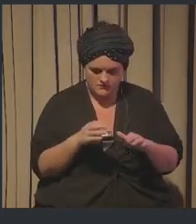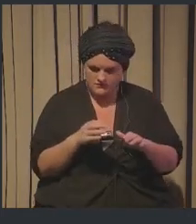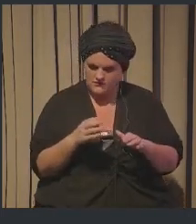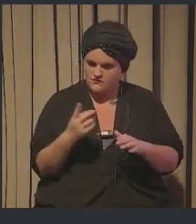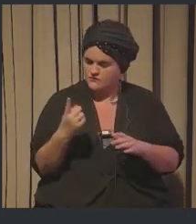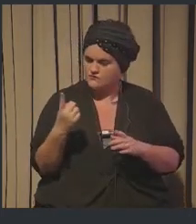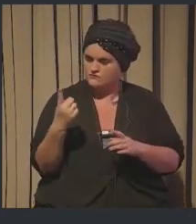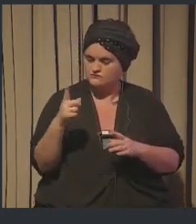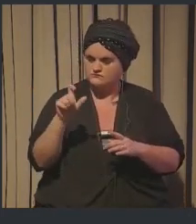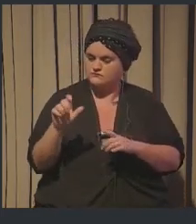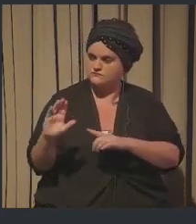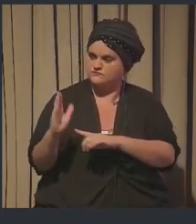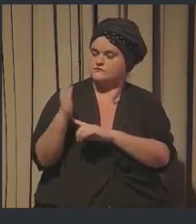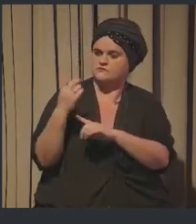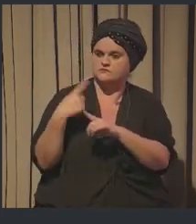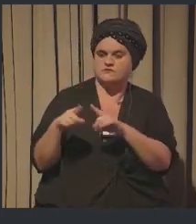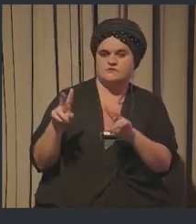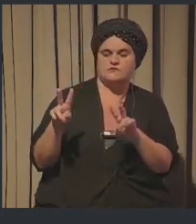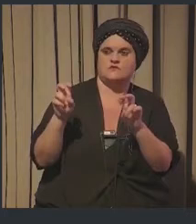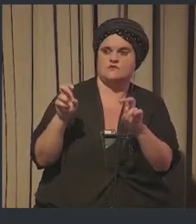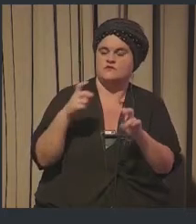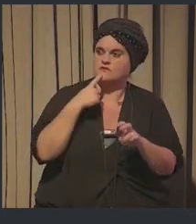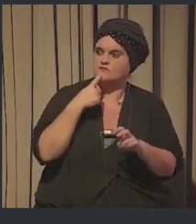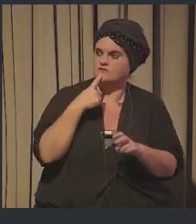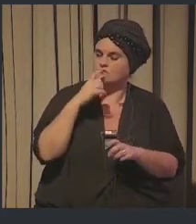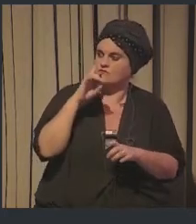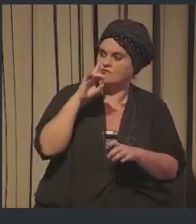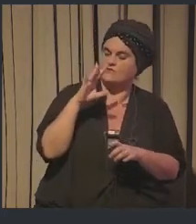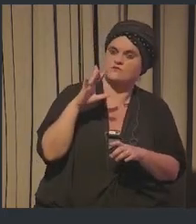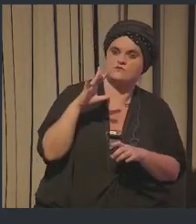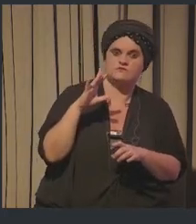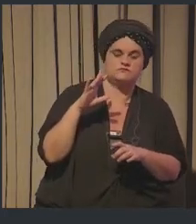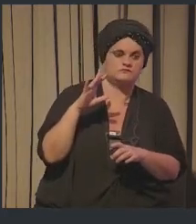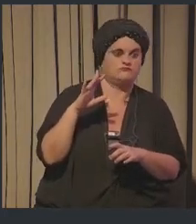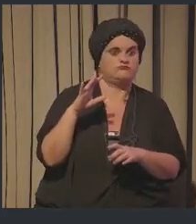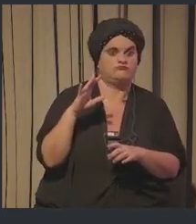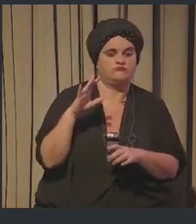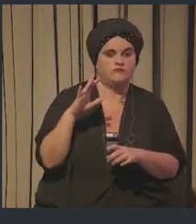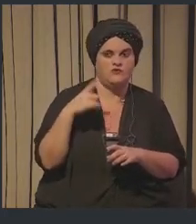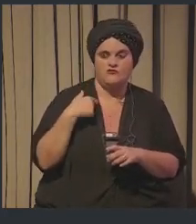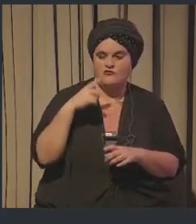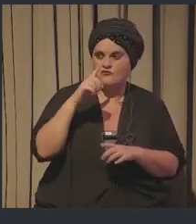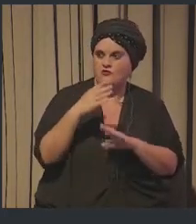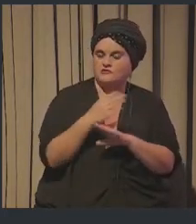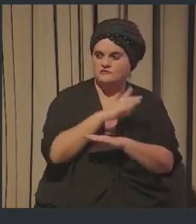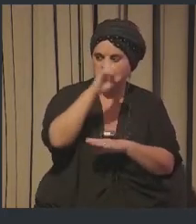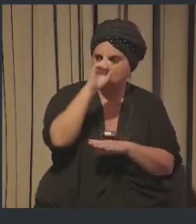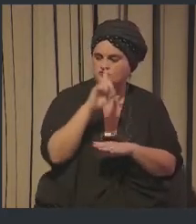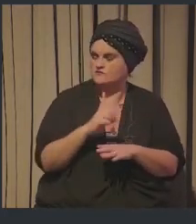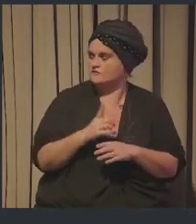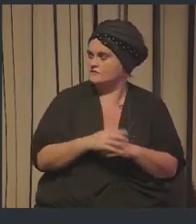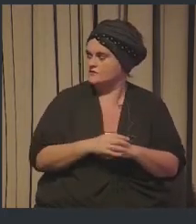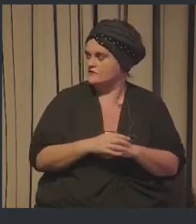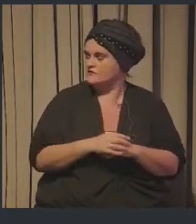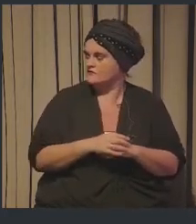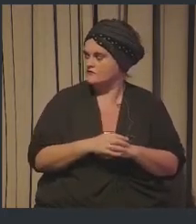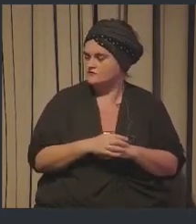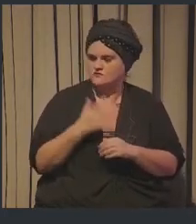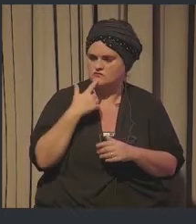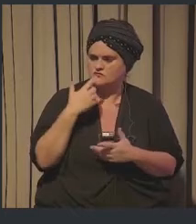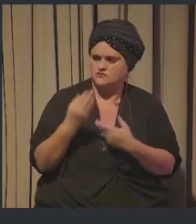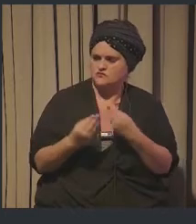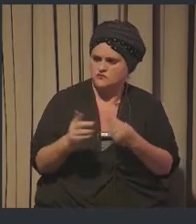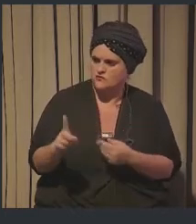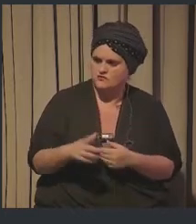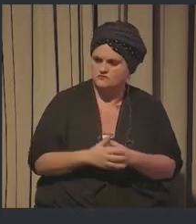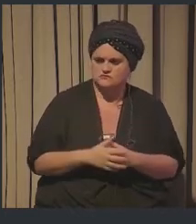hecho nuevo o lo que sea y haces, wow, me parece sorprendente, yo no lo sabía. No lo hagas, no lo hagas.